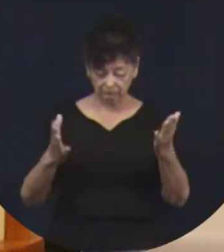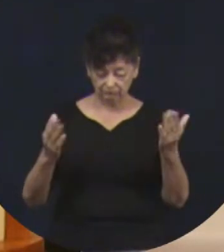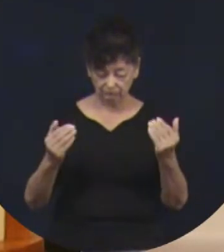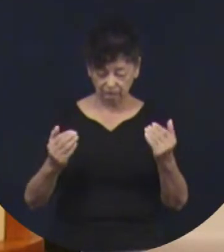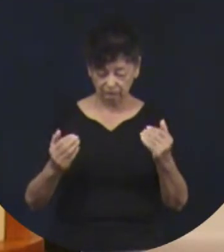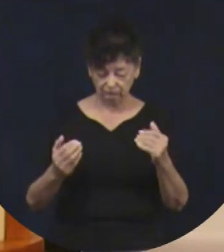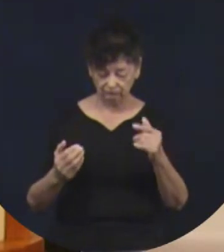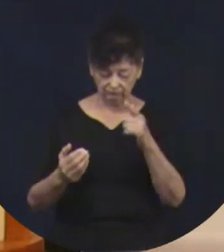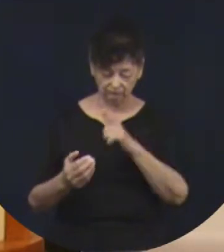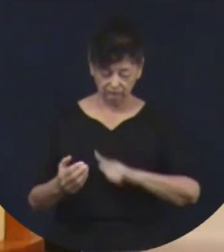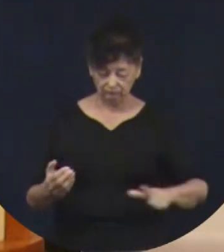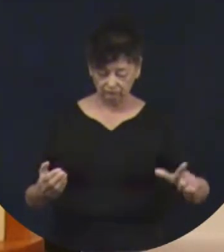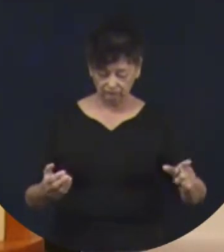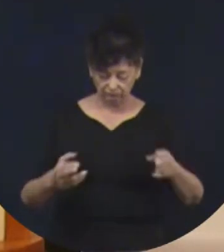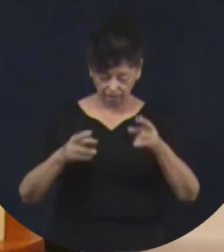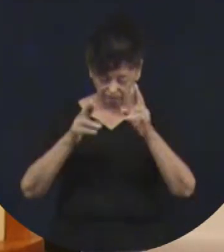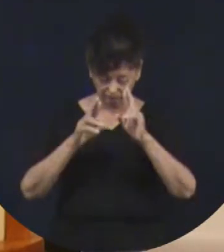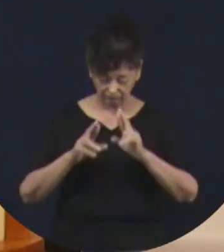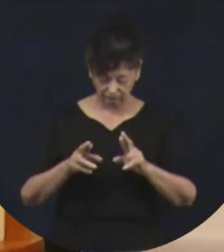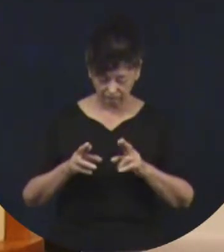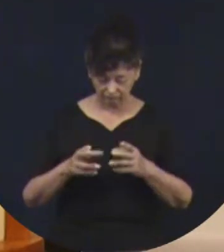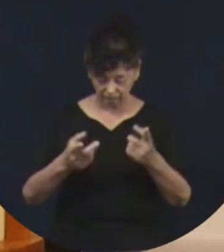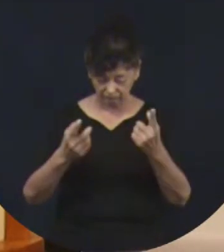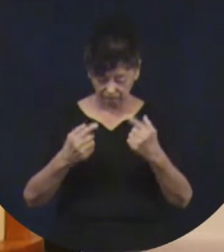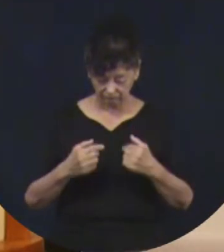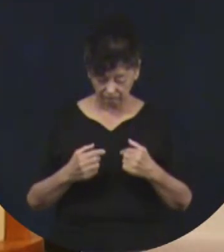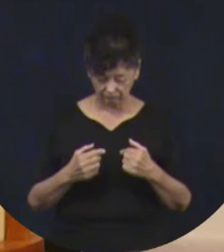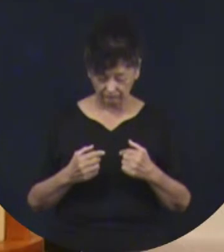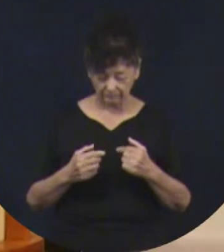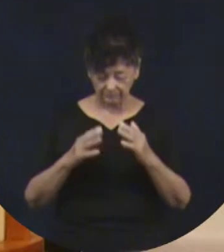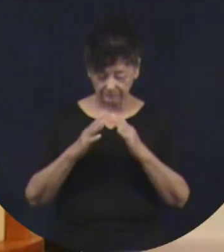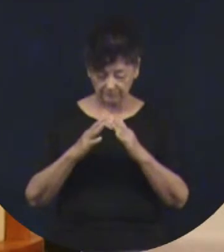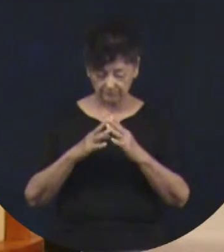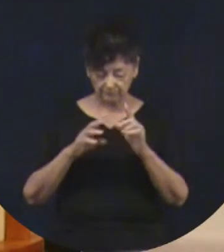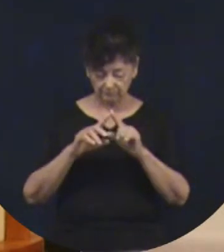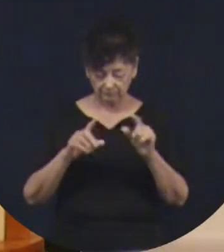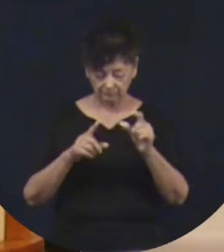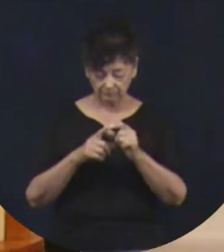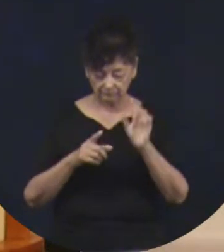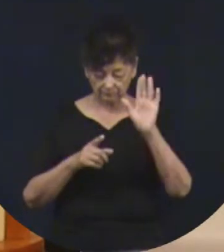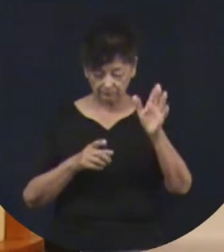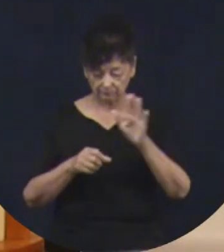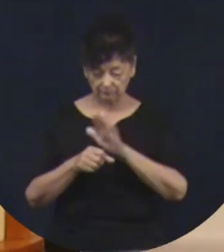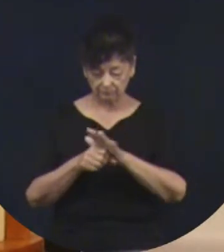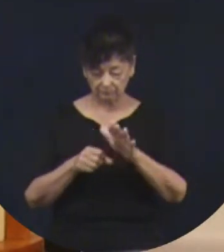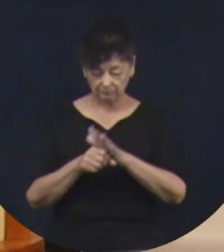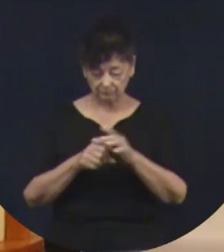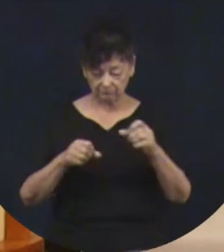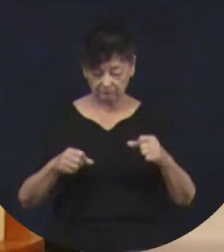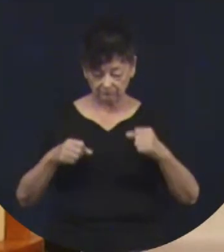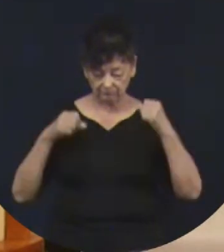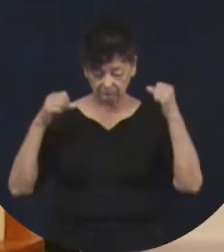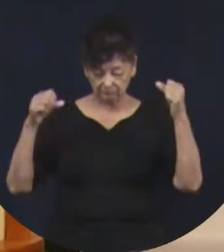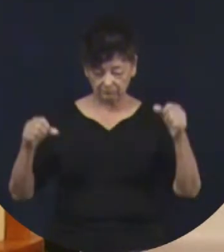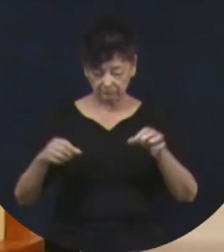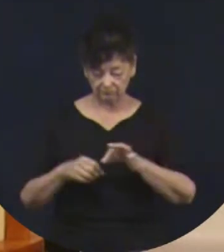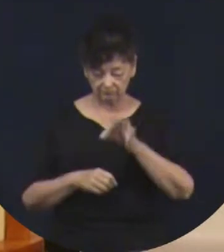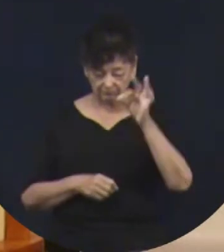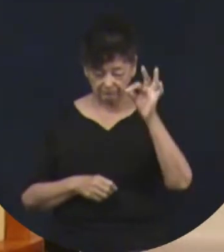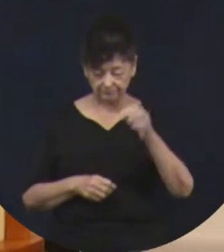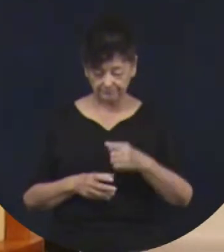Señor. Señor, yo no soy digno de que vengas a mí, pero una palabra tuya vas a personar mi